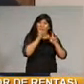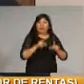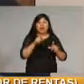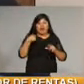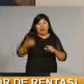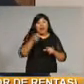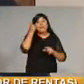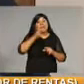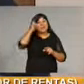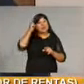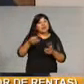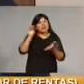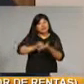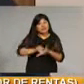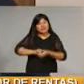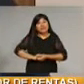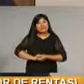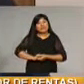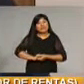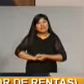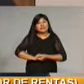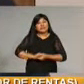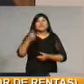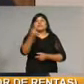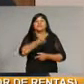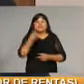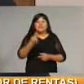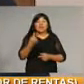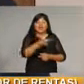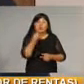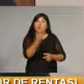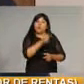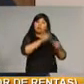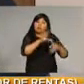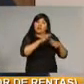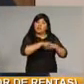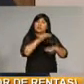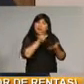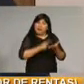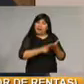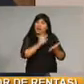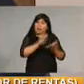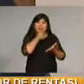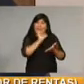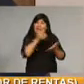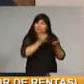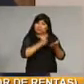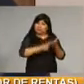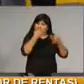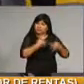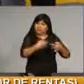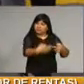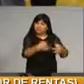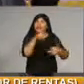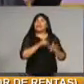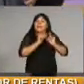enero estamos sacando también beneficios para los sujetos cumplidores del impuesto sobre los ingresos brutos es muy interesante que